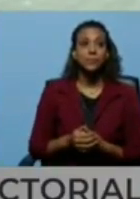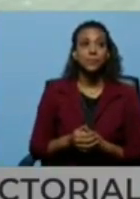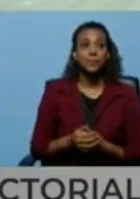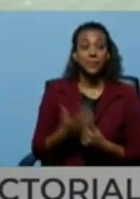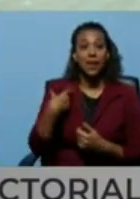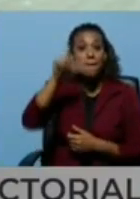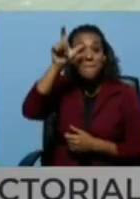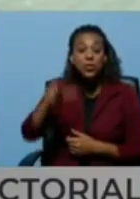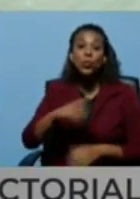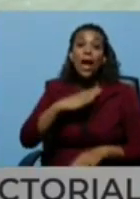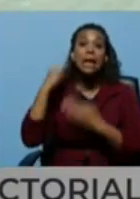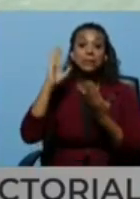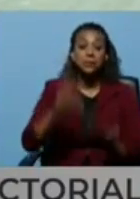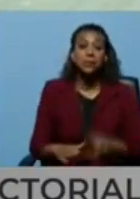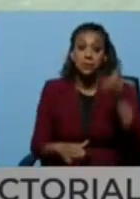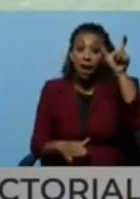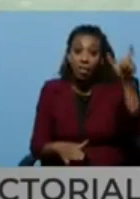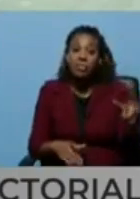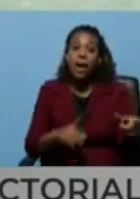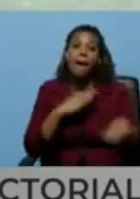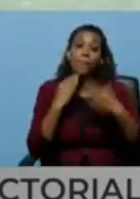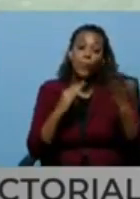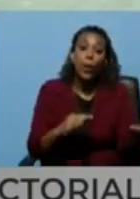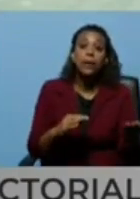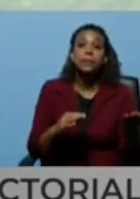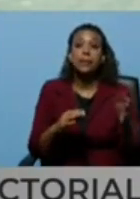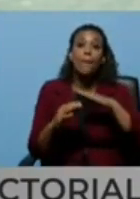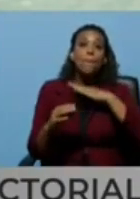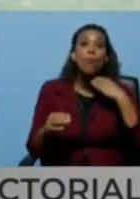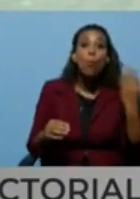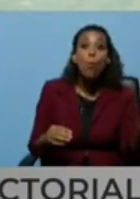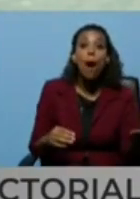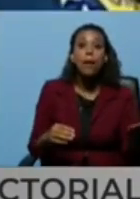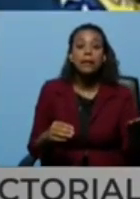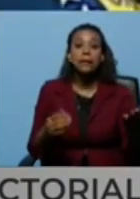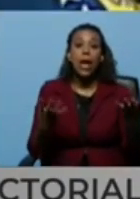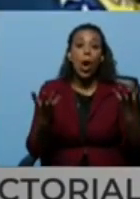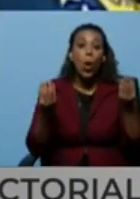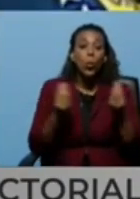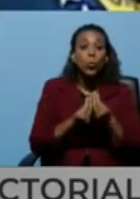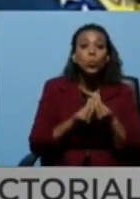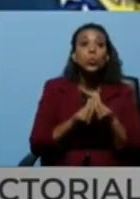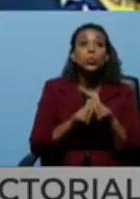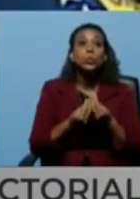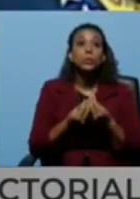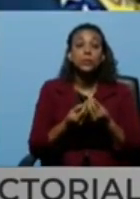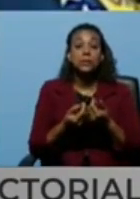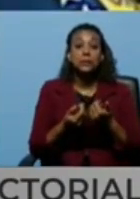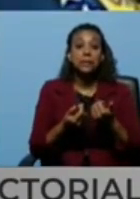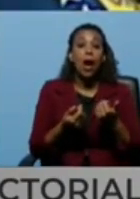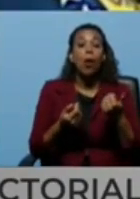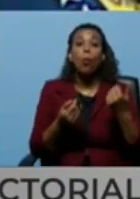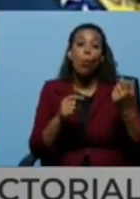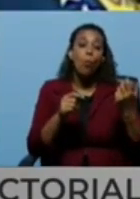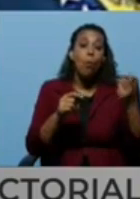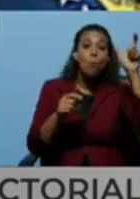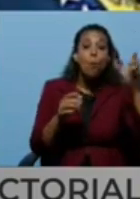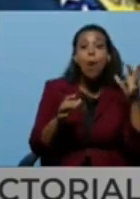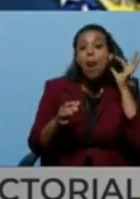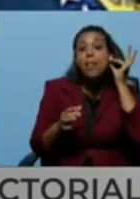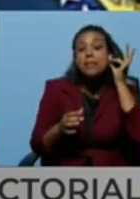la persona asesinada, no sé, el asesinado, con la niña Belén Salas, con Jesús Chirino, nuevamente